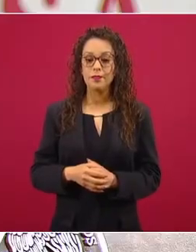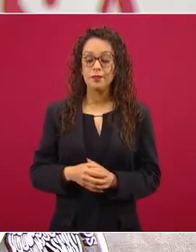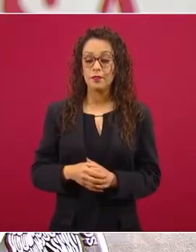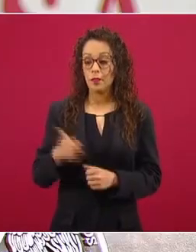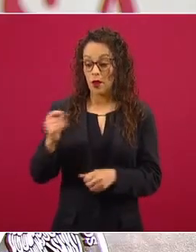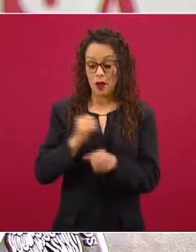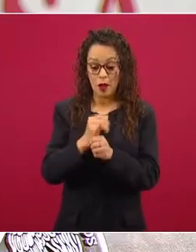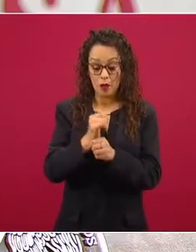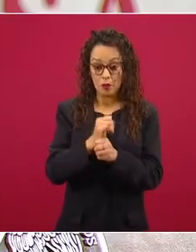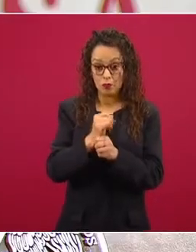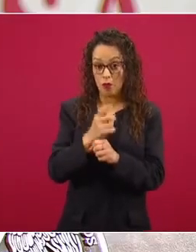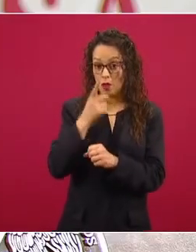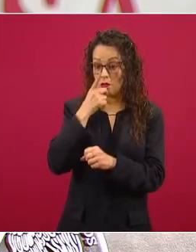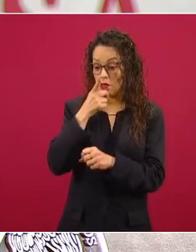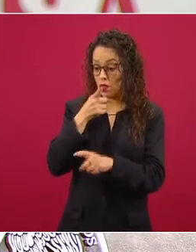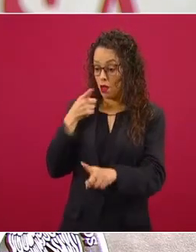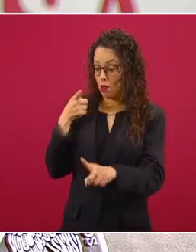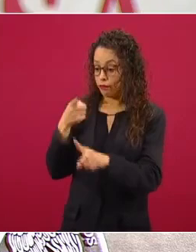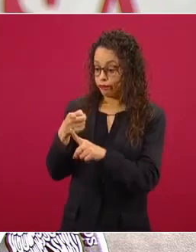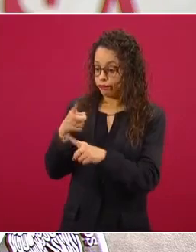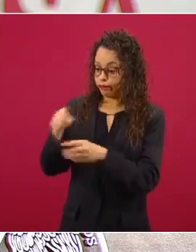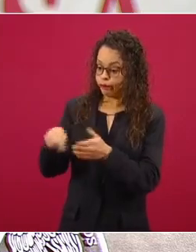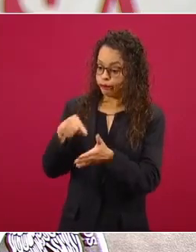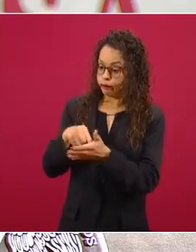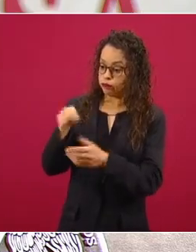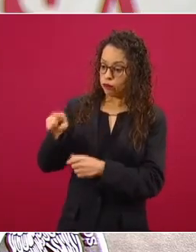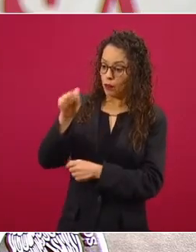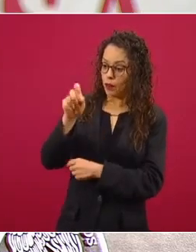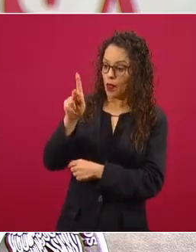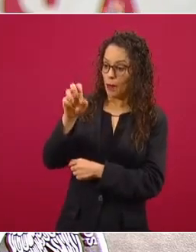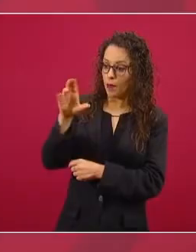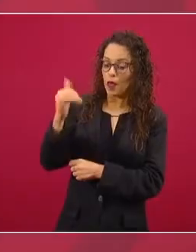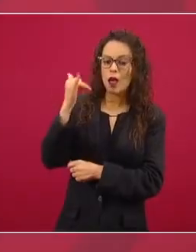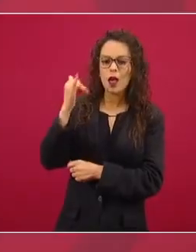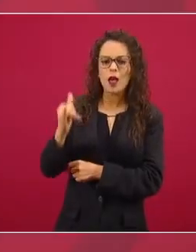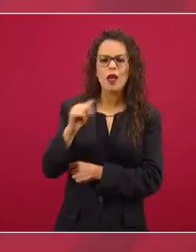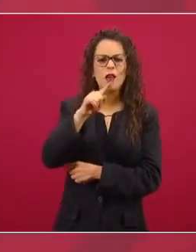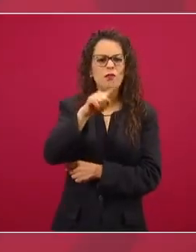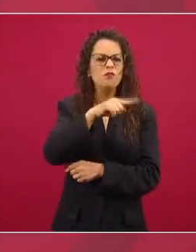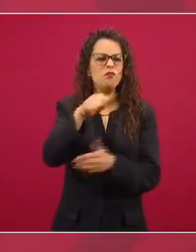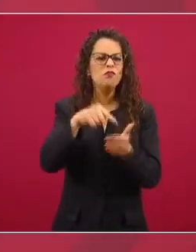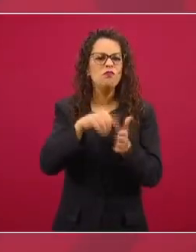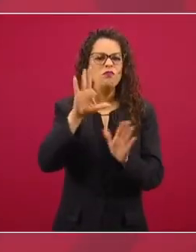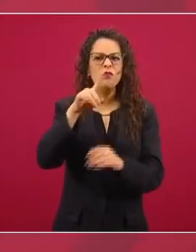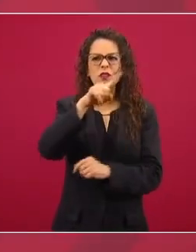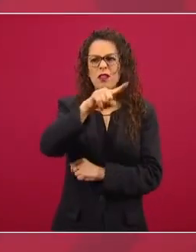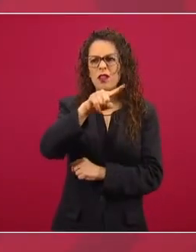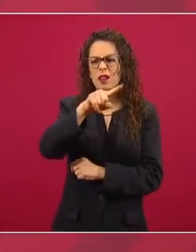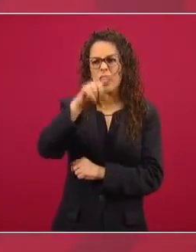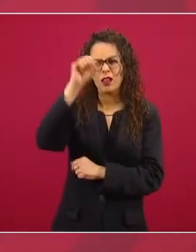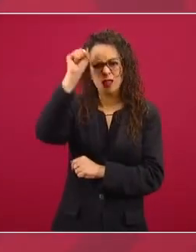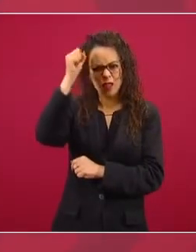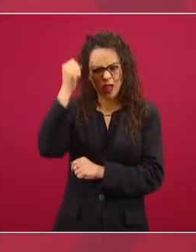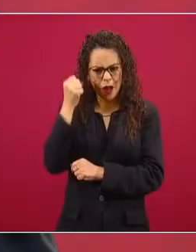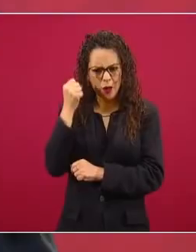Tepic y a una parte de Sinaloa, pero básicamente, no Tepic, sino Nayarit,